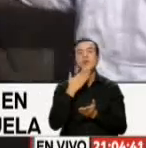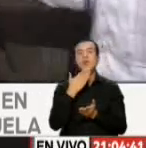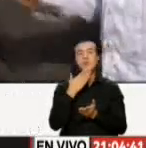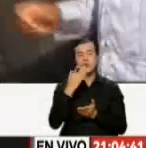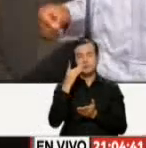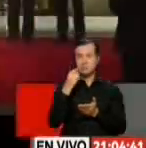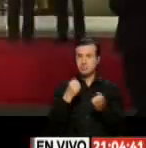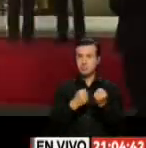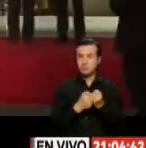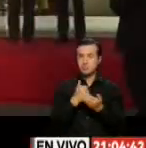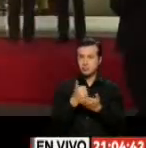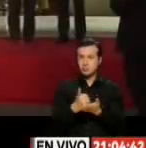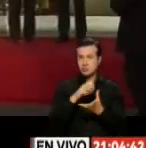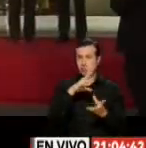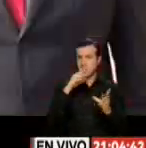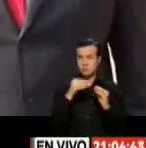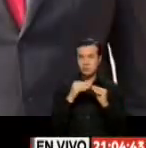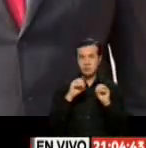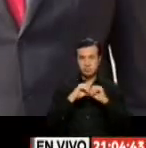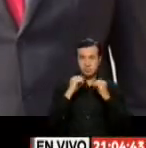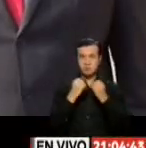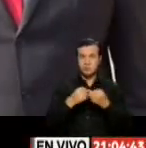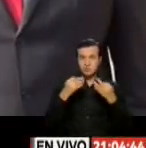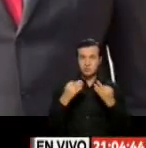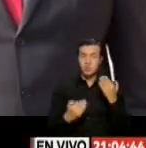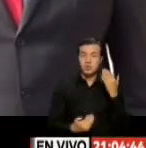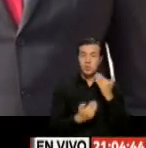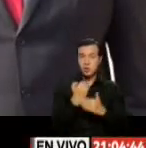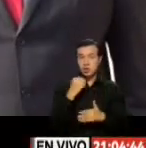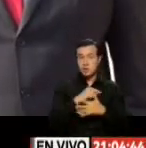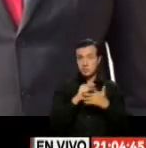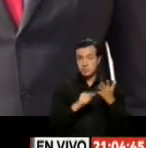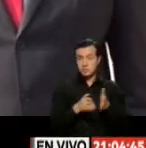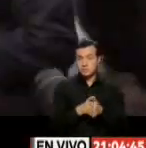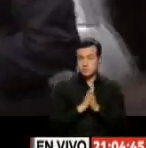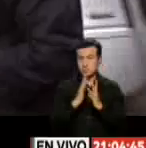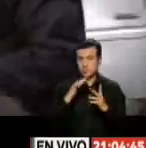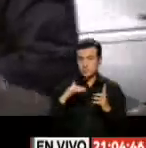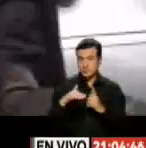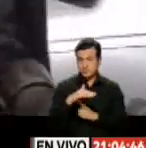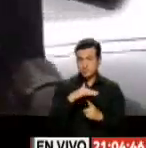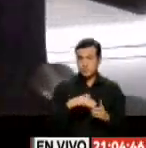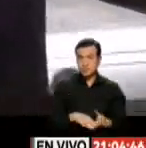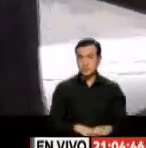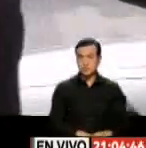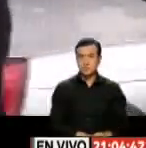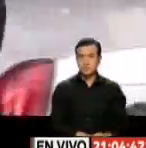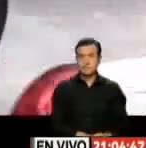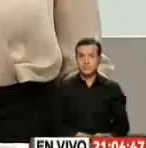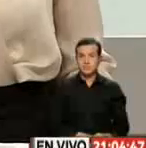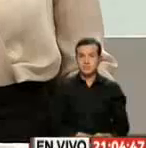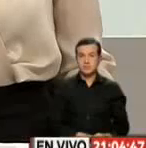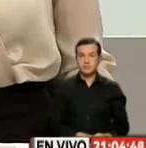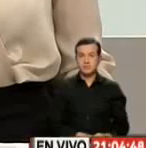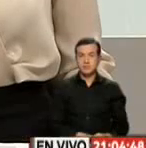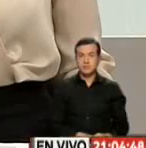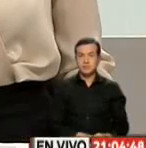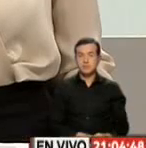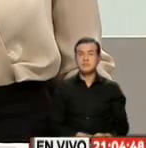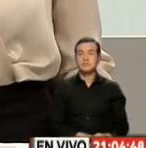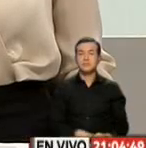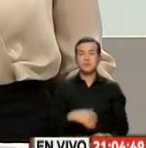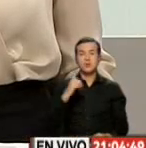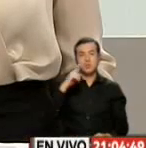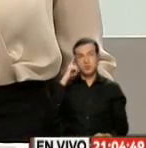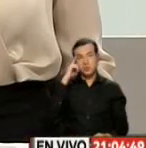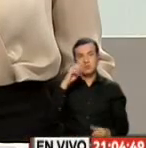que faciliten una adecuación del organismo a las nuevas demandas regionales. Valeria Villarruel, Telediario. Y además, el